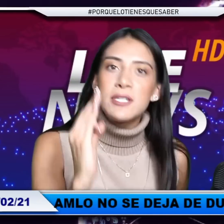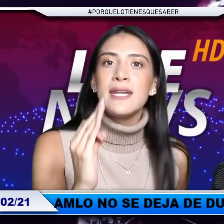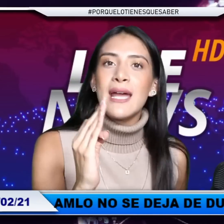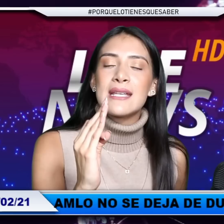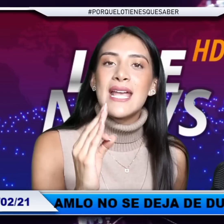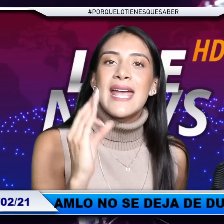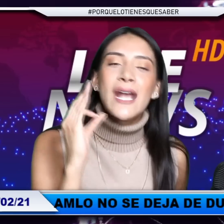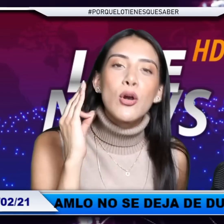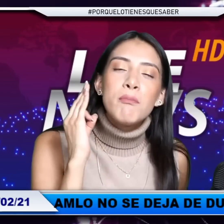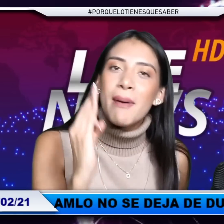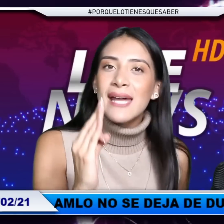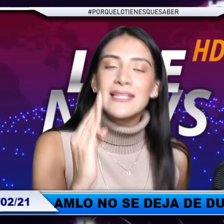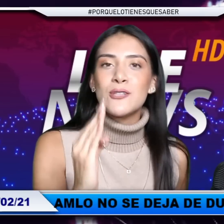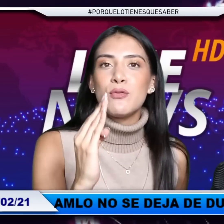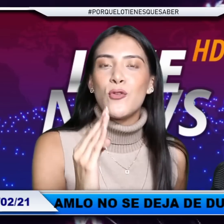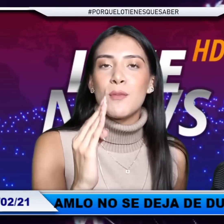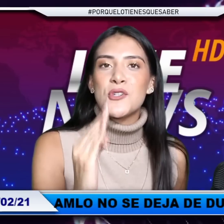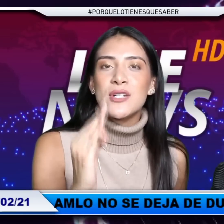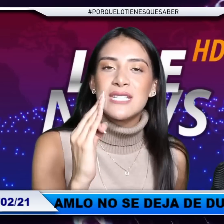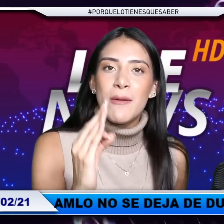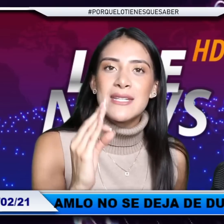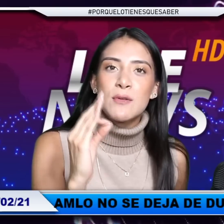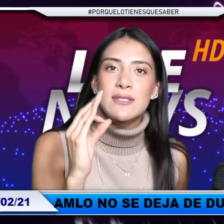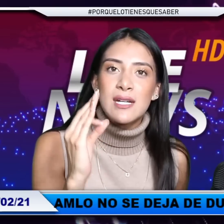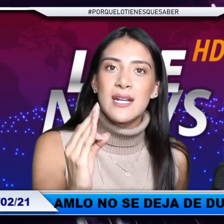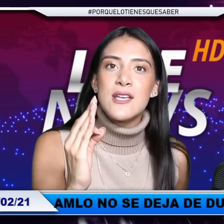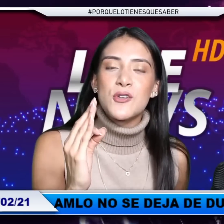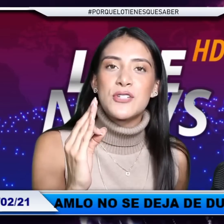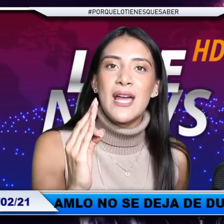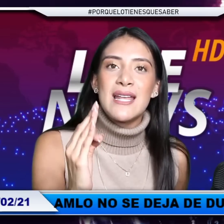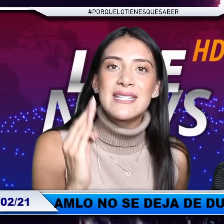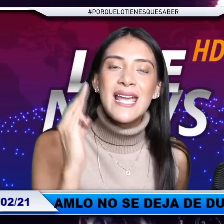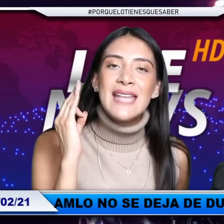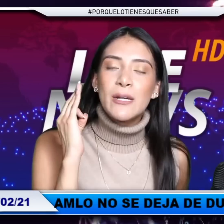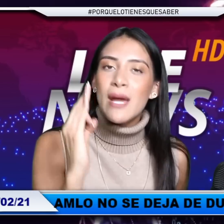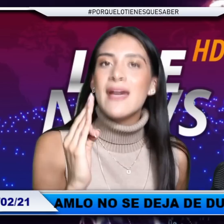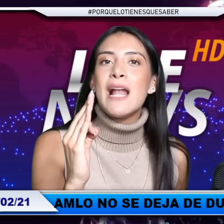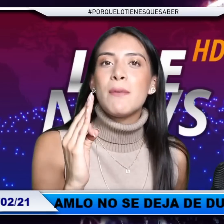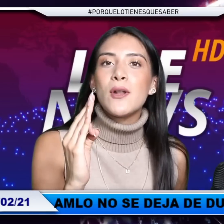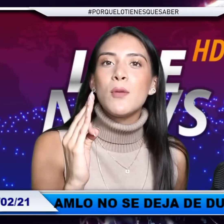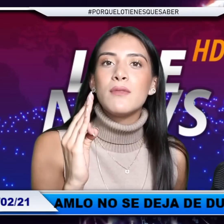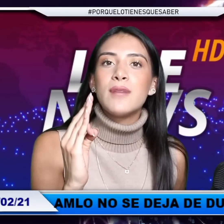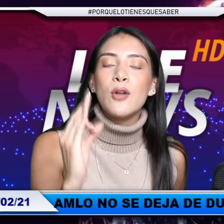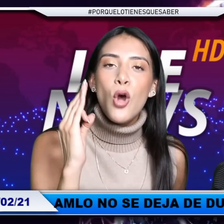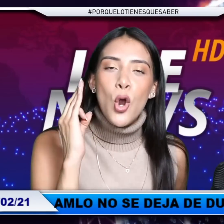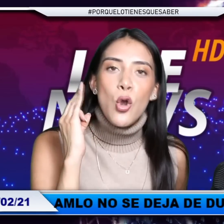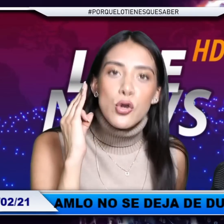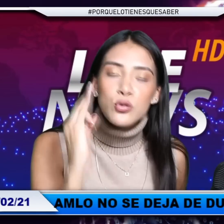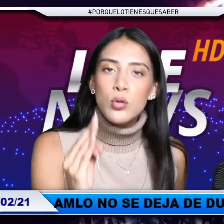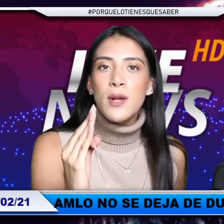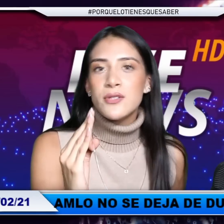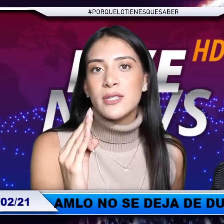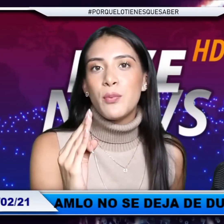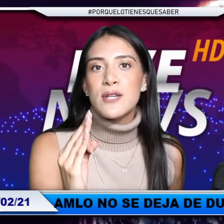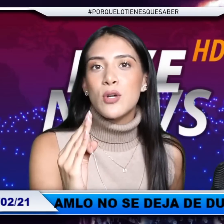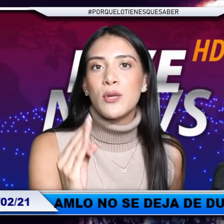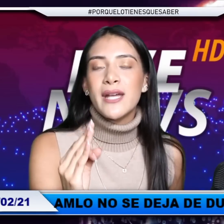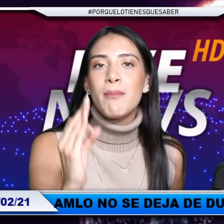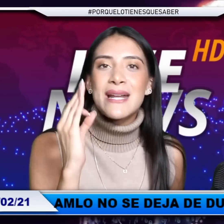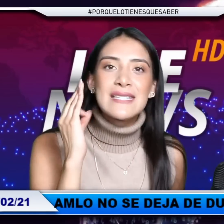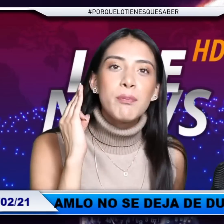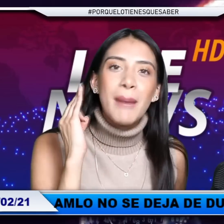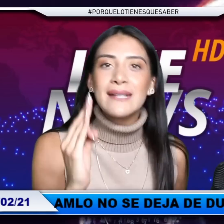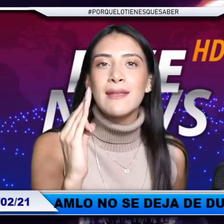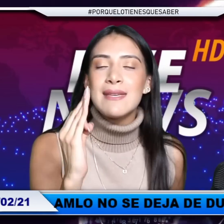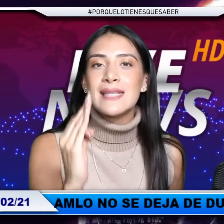nos sigas, que compartas tu información a través de nuestras redes sociales. Te voy a dejar el primer comentario, los números donde te puedas comunicar